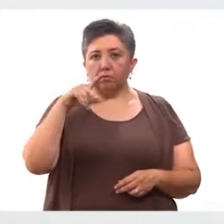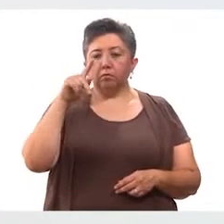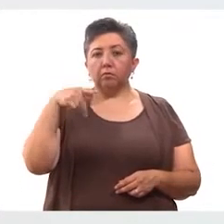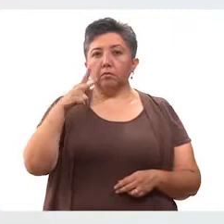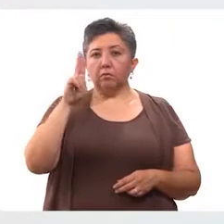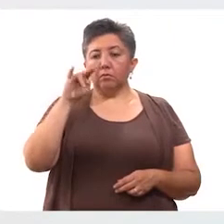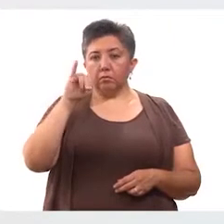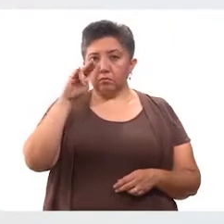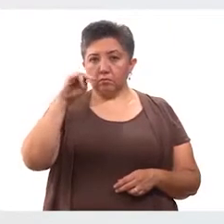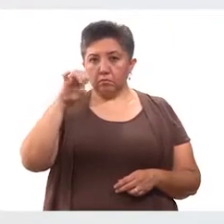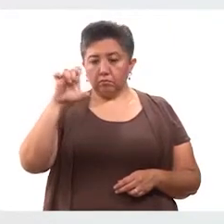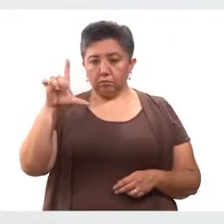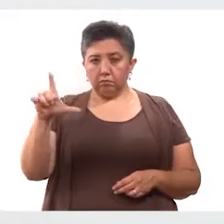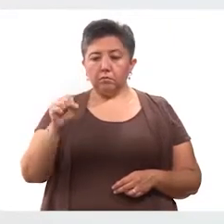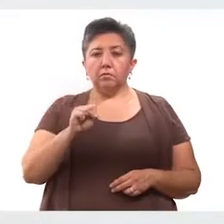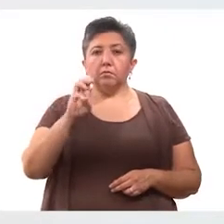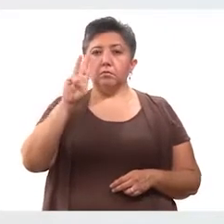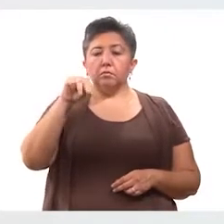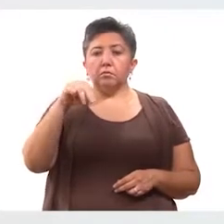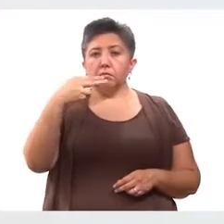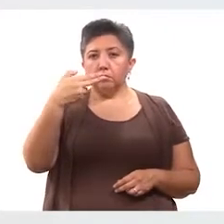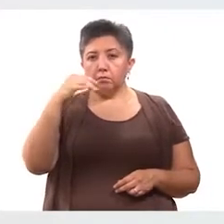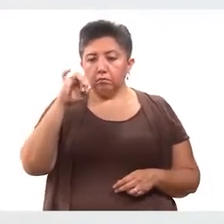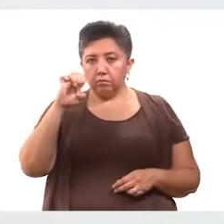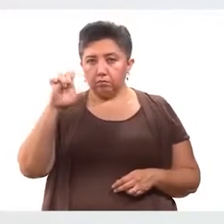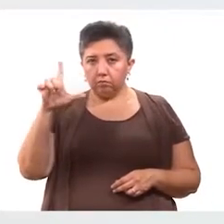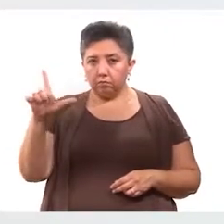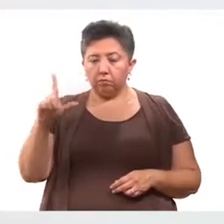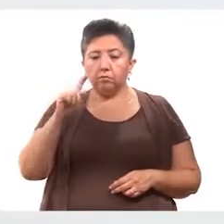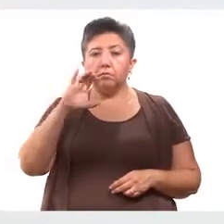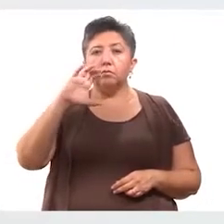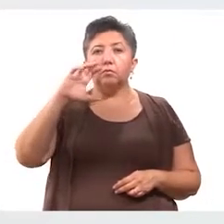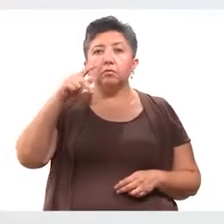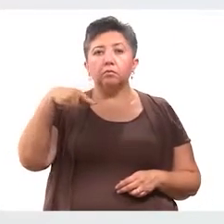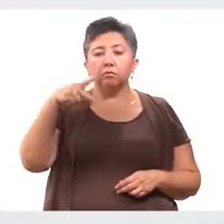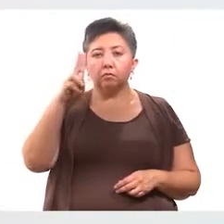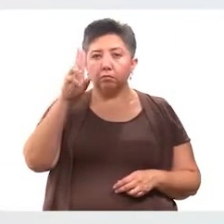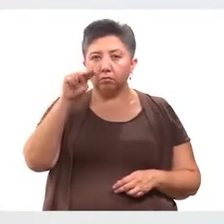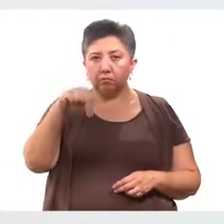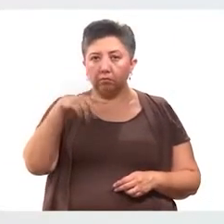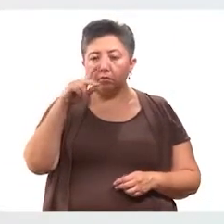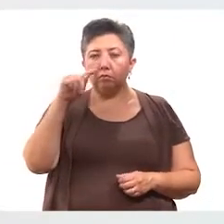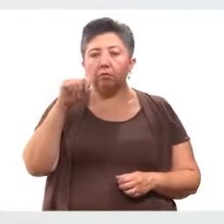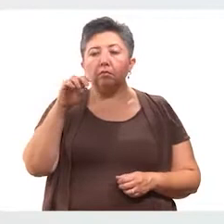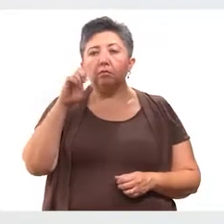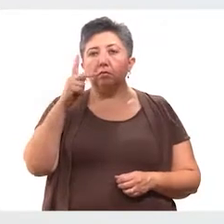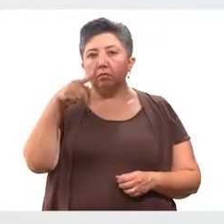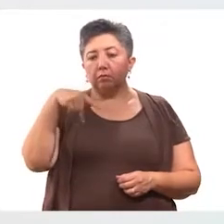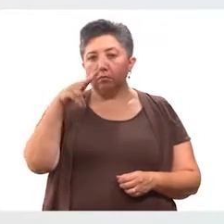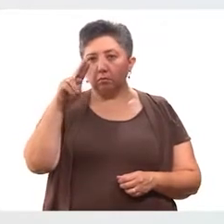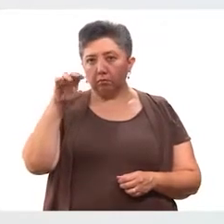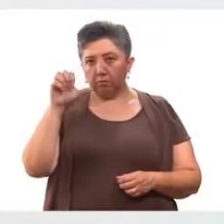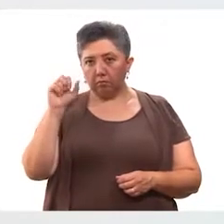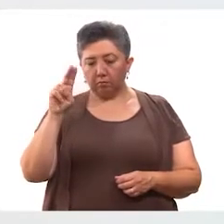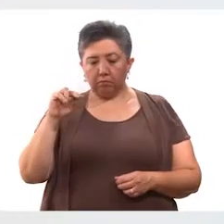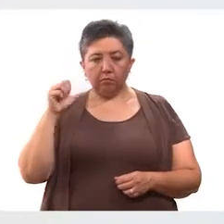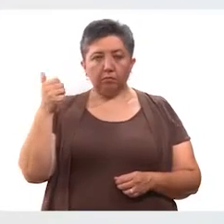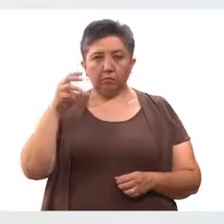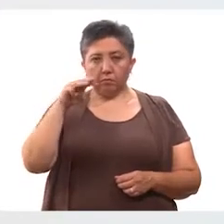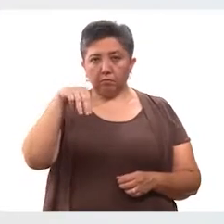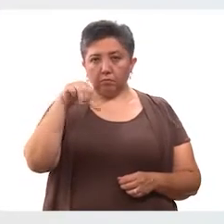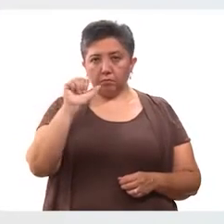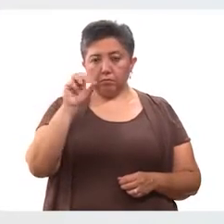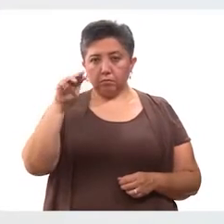Quinchil, Cusamá, Samajil, Tetis, Tatsiu, Chancón, Tepacam, Tamec, Mocochá,